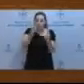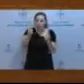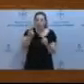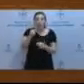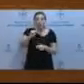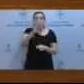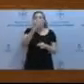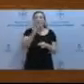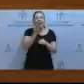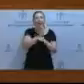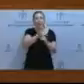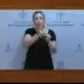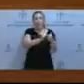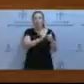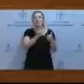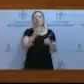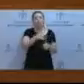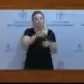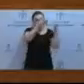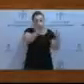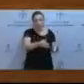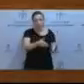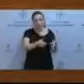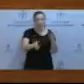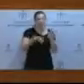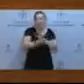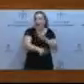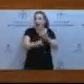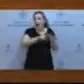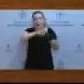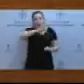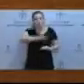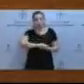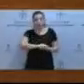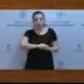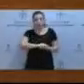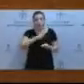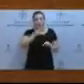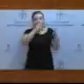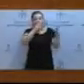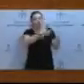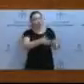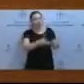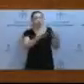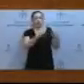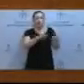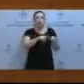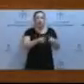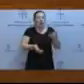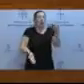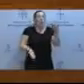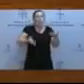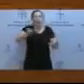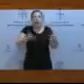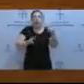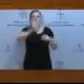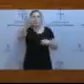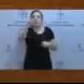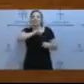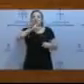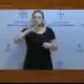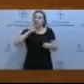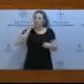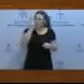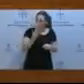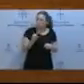ejemplo son ustedes, cumpliendo la ley, cosa que hacen, por ejemplo, ustedes que son tan dados a hacer comparativas con otras comunidades autónomas. Tomen nota